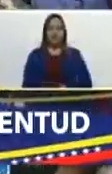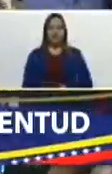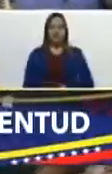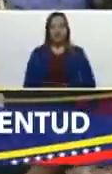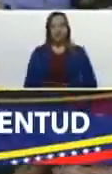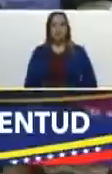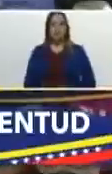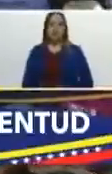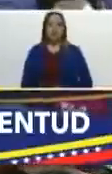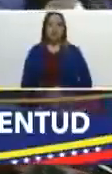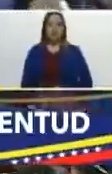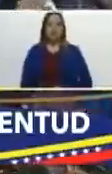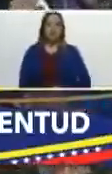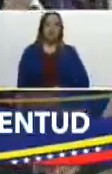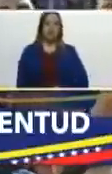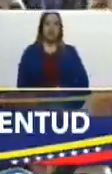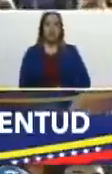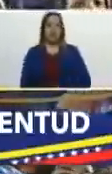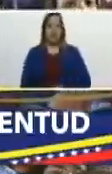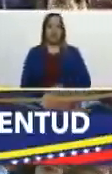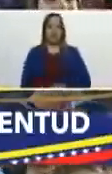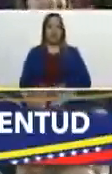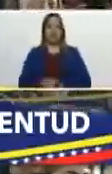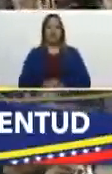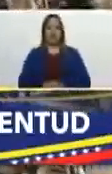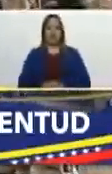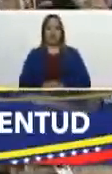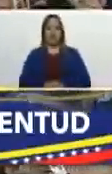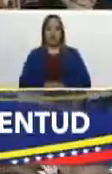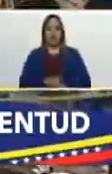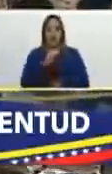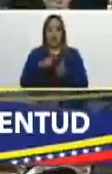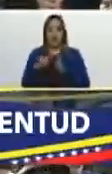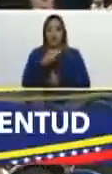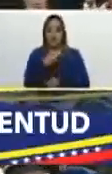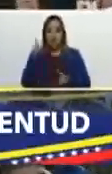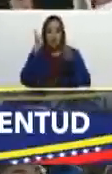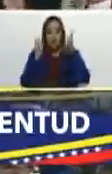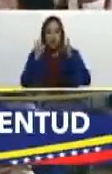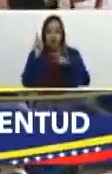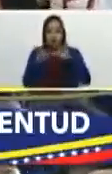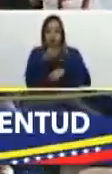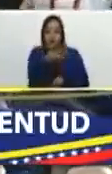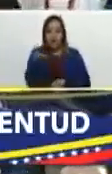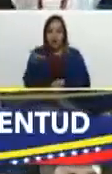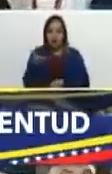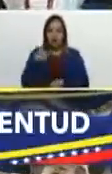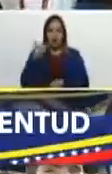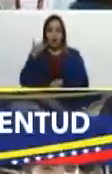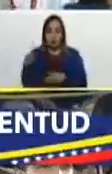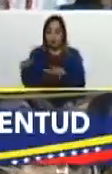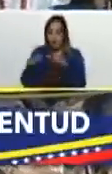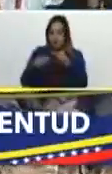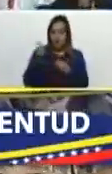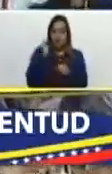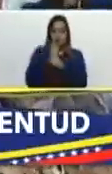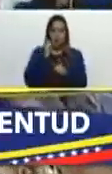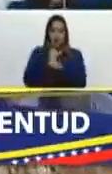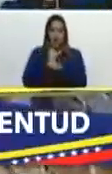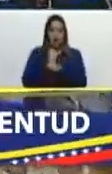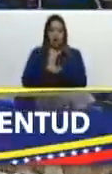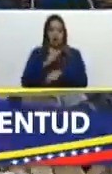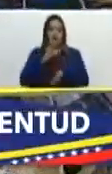Así que quiero escuchar a algunos de ustedes, de verdad. Yo me llevo esta tarea